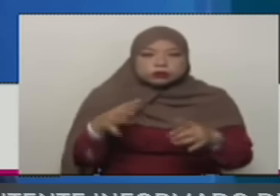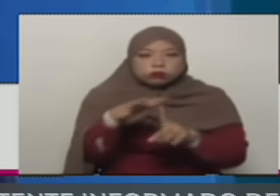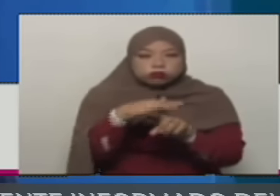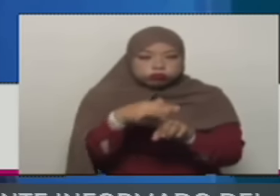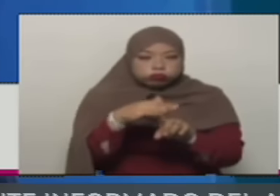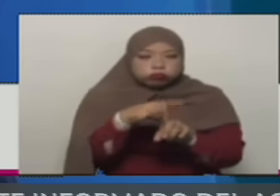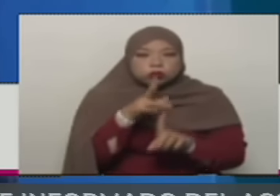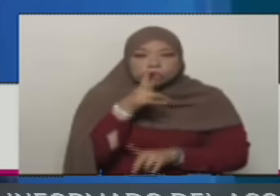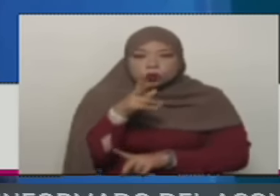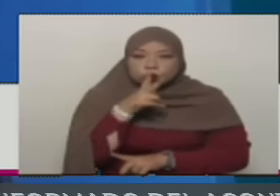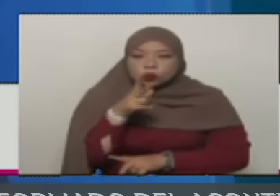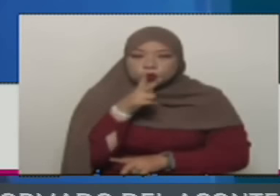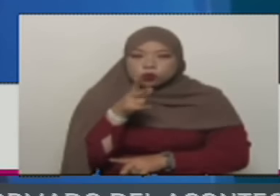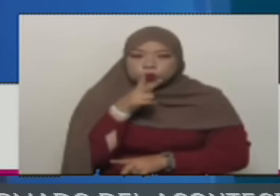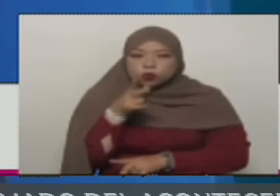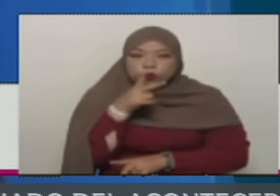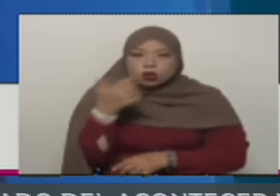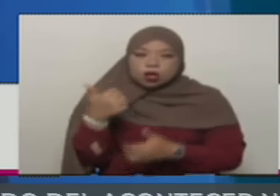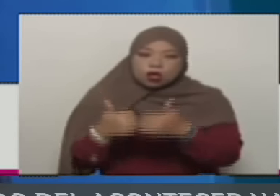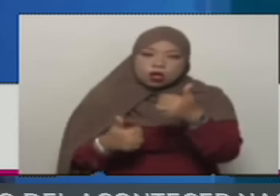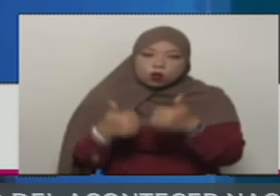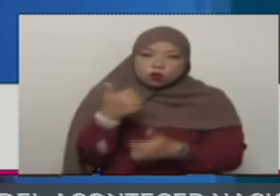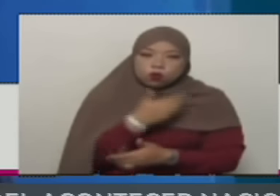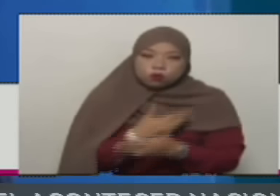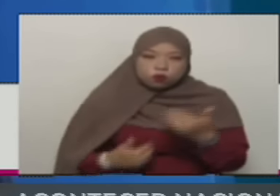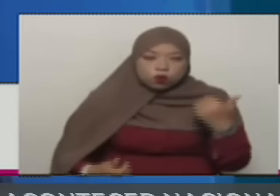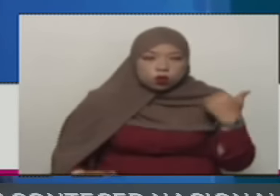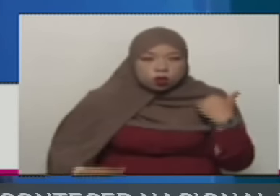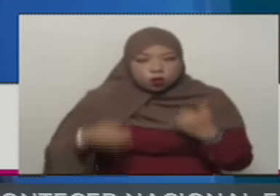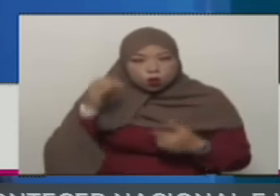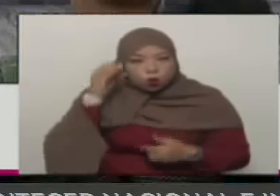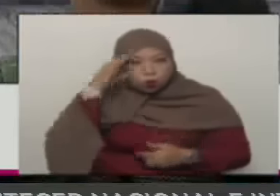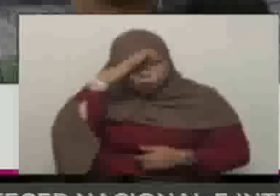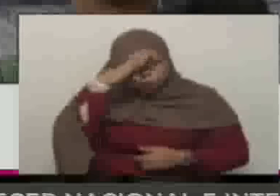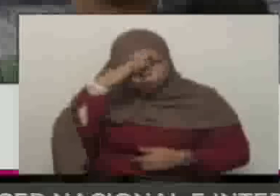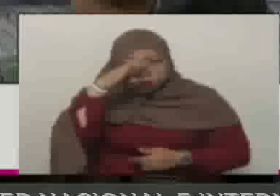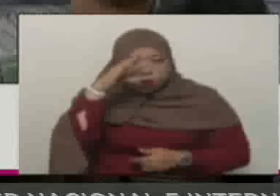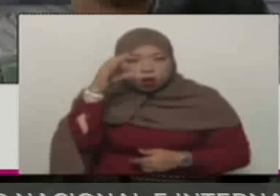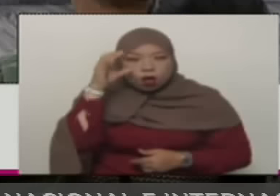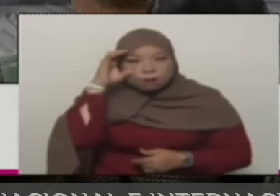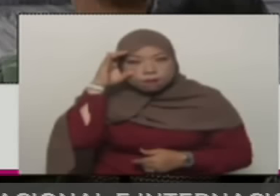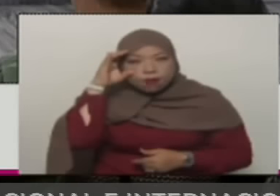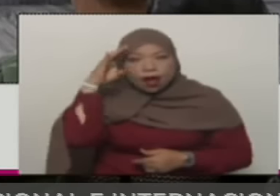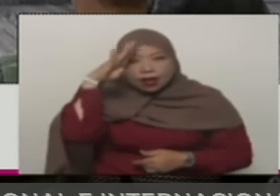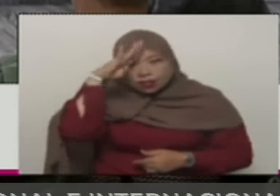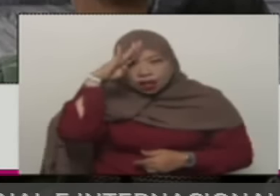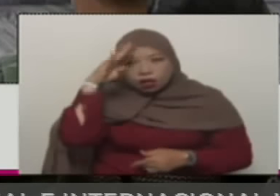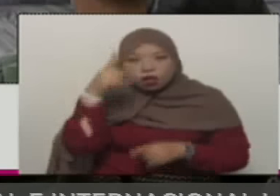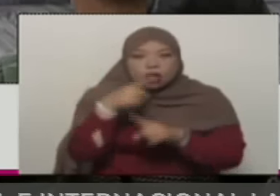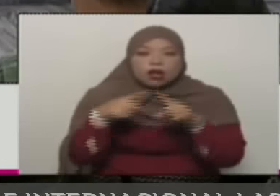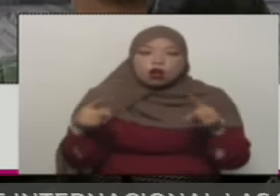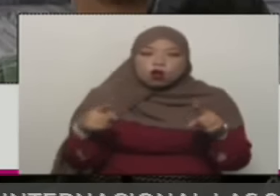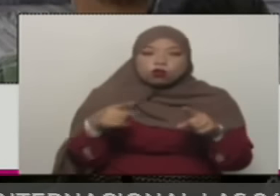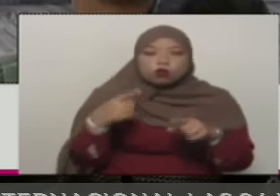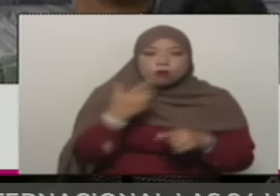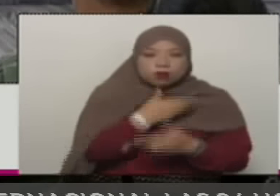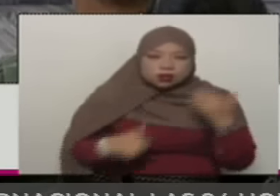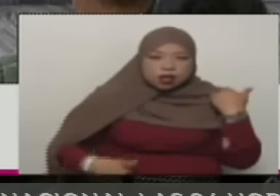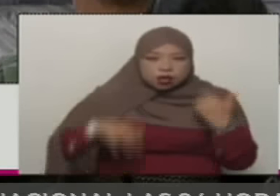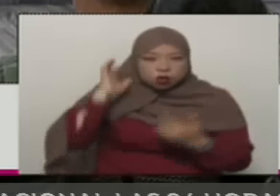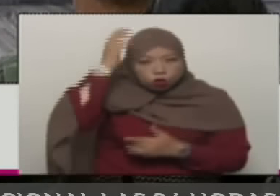una crisis tremenda, porque tenían al candidato Biden, el candidato Trump, y en la sociedad estadounidense el 70% pensaba que estaban